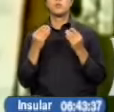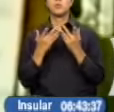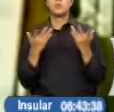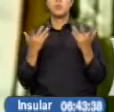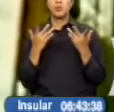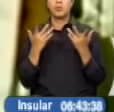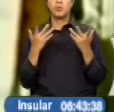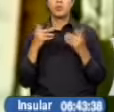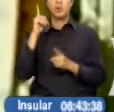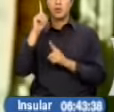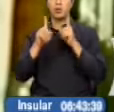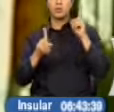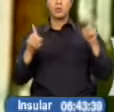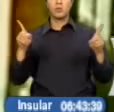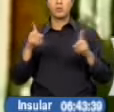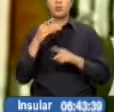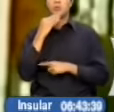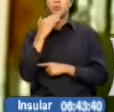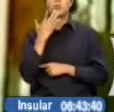de espectadores